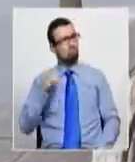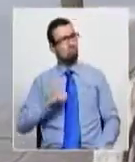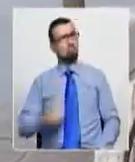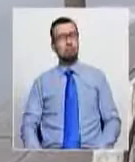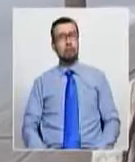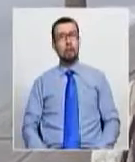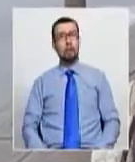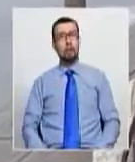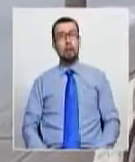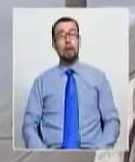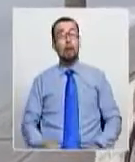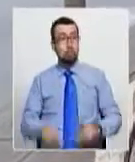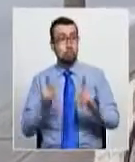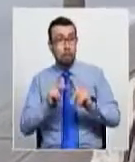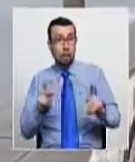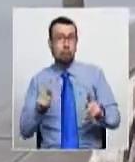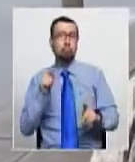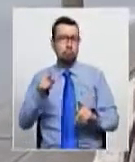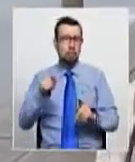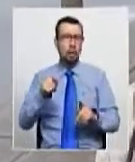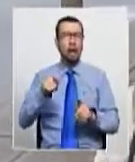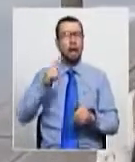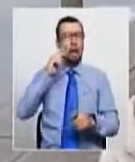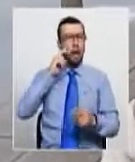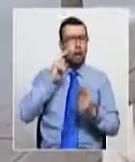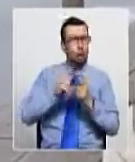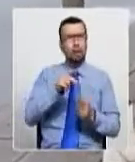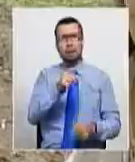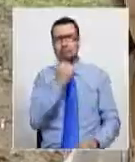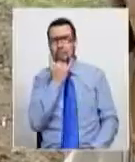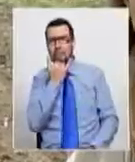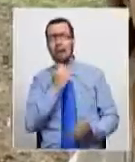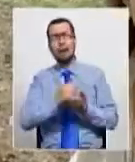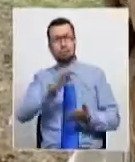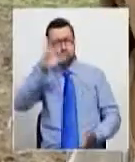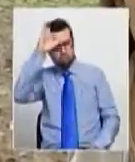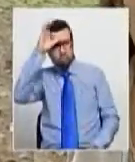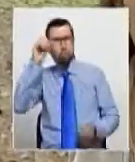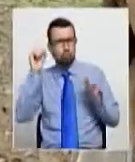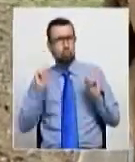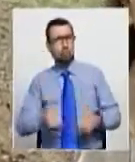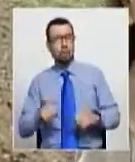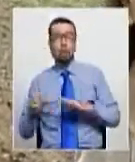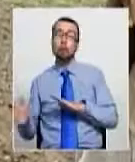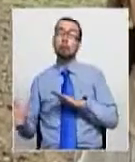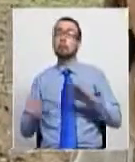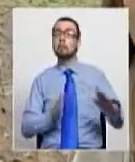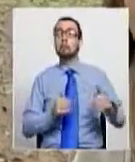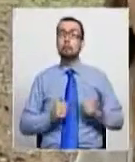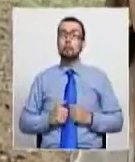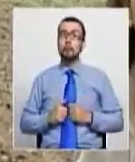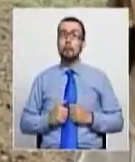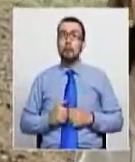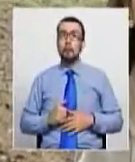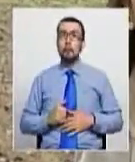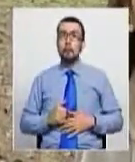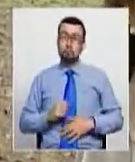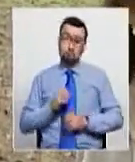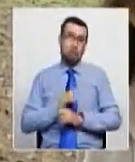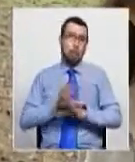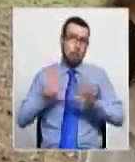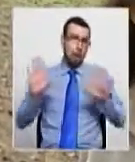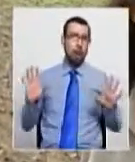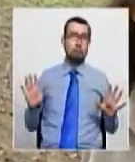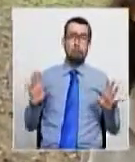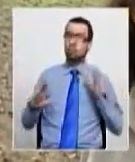para que la gente tenga como más conocimiento de lo que está sucediendo lógicamente es que estamos con